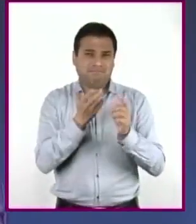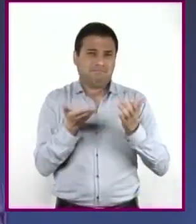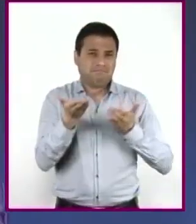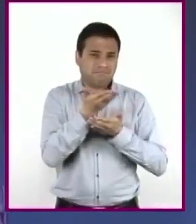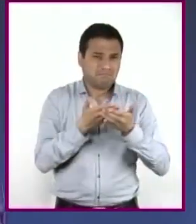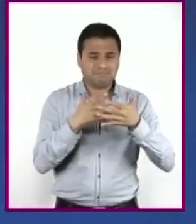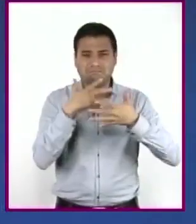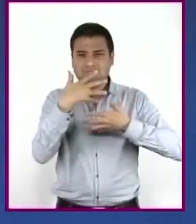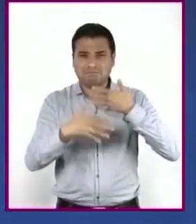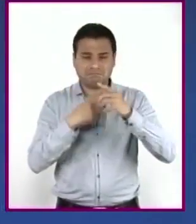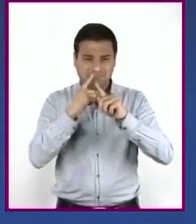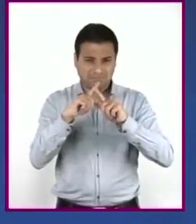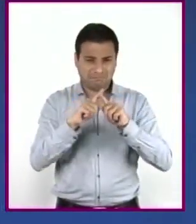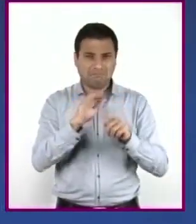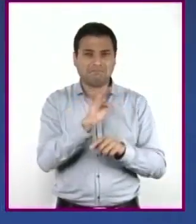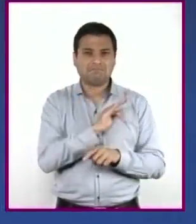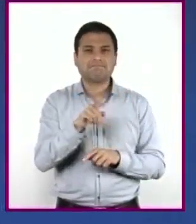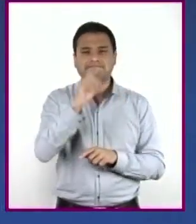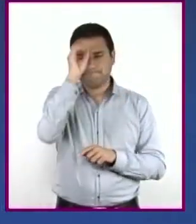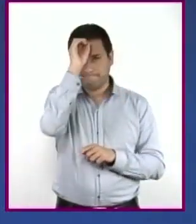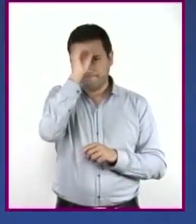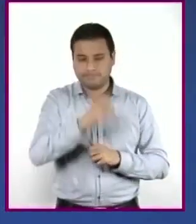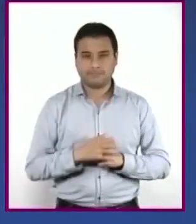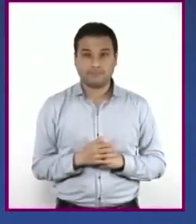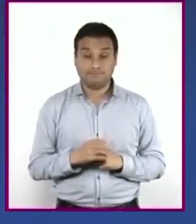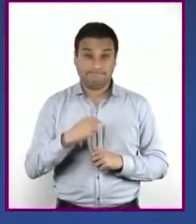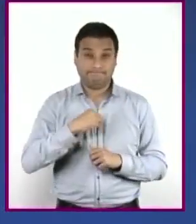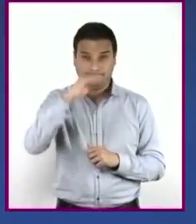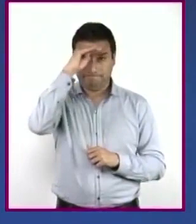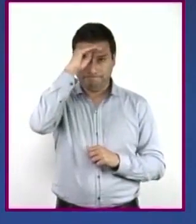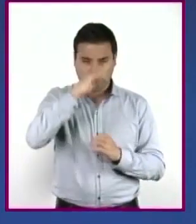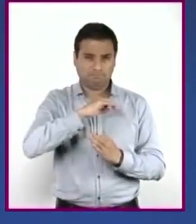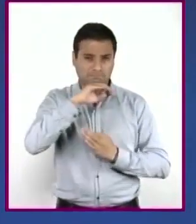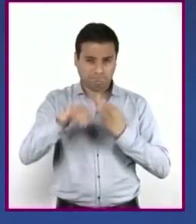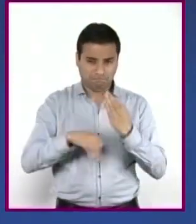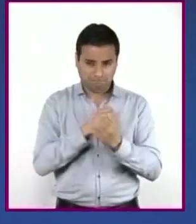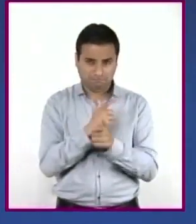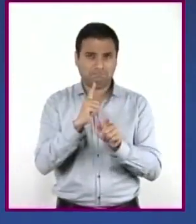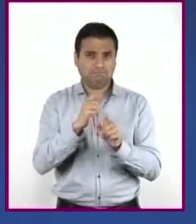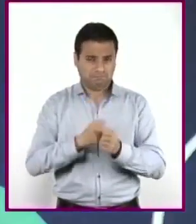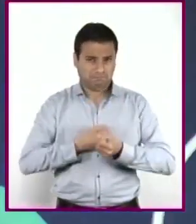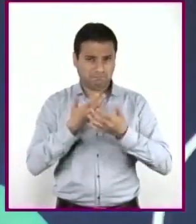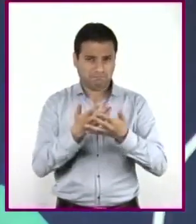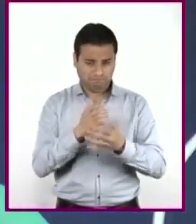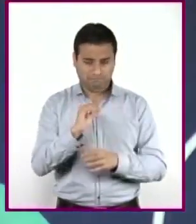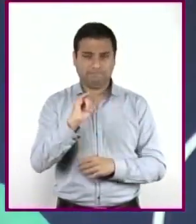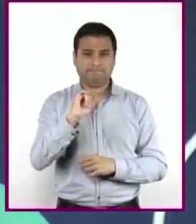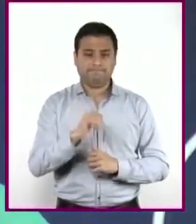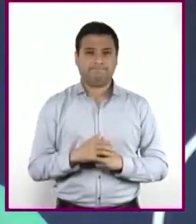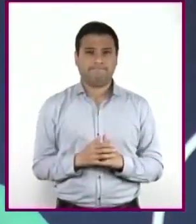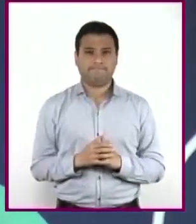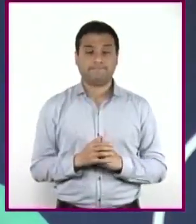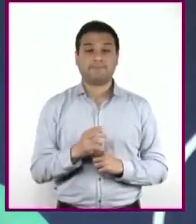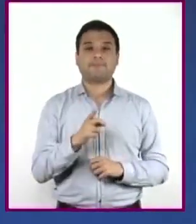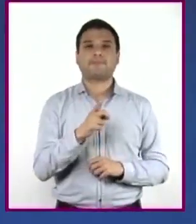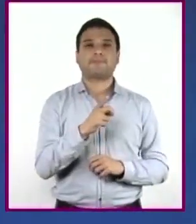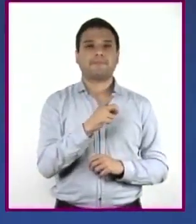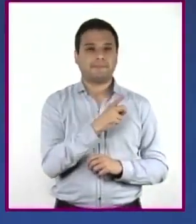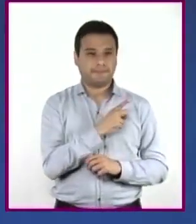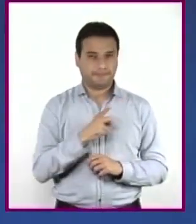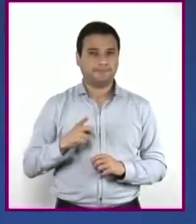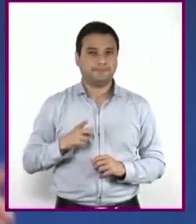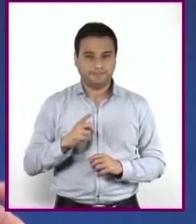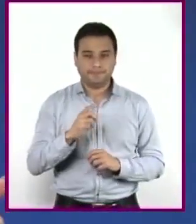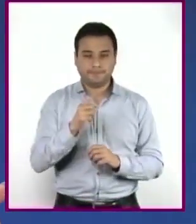Kia? Yo siento que sí, todos tenemos libertad de expresión, pero termina cuando empieza